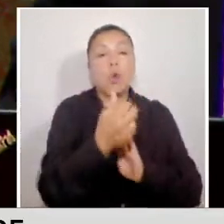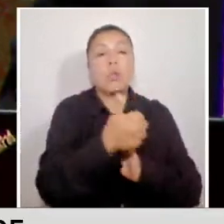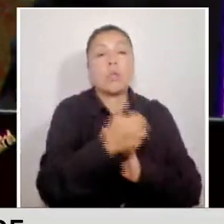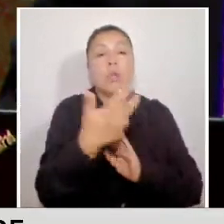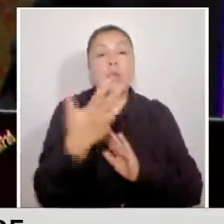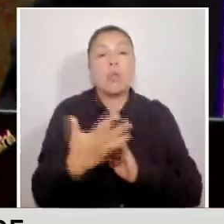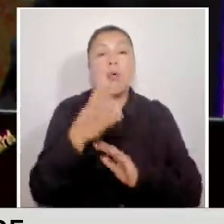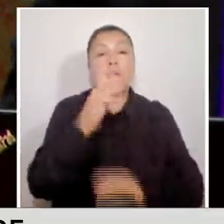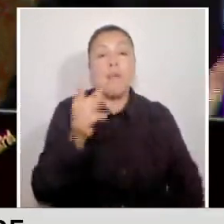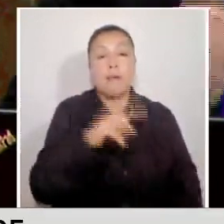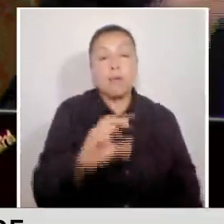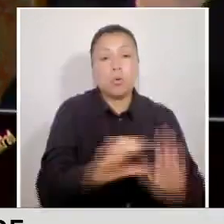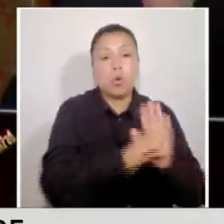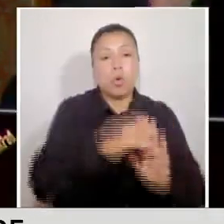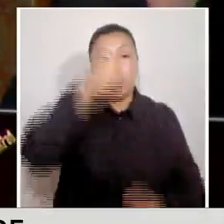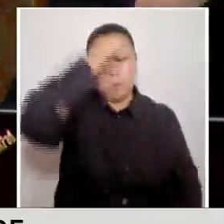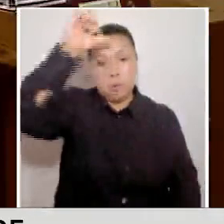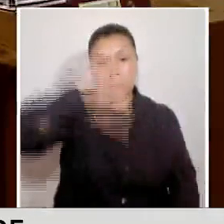bis del Código